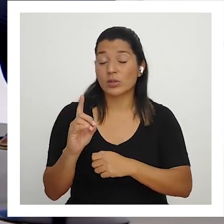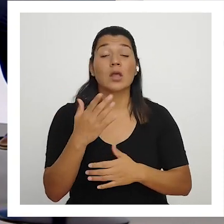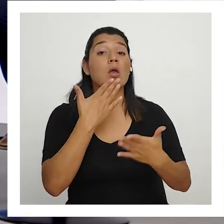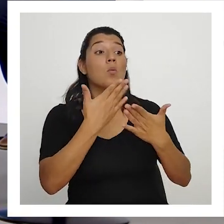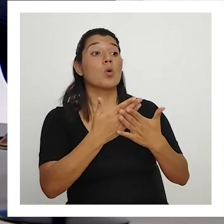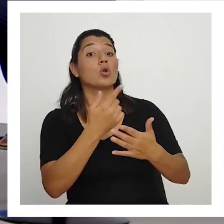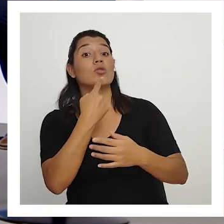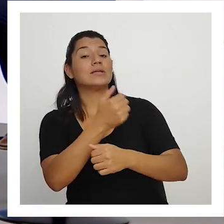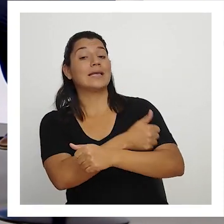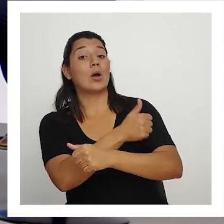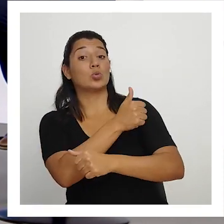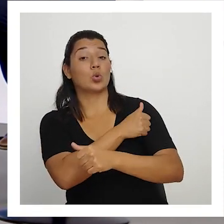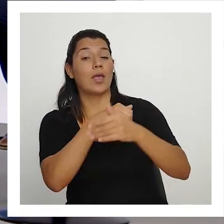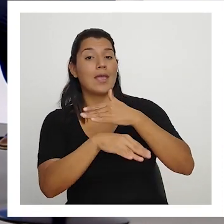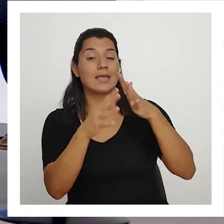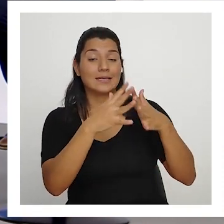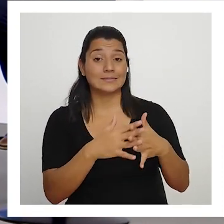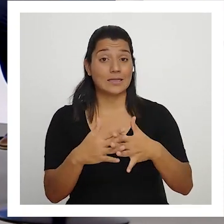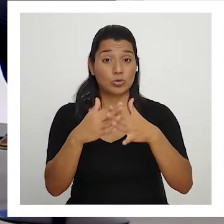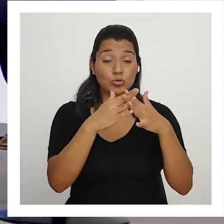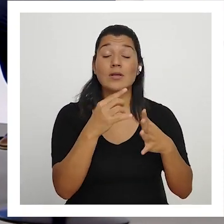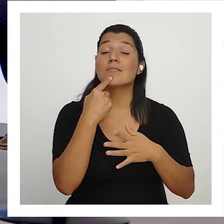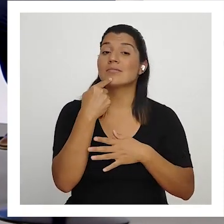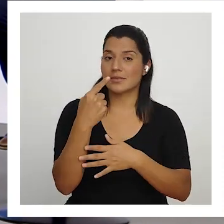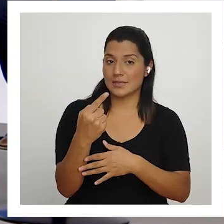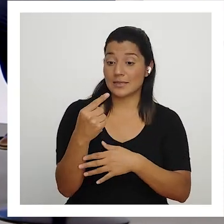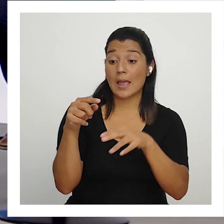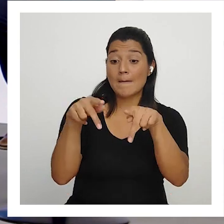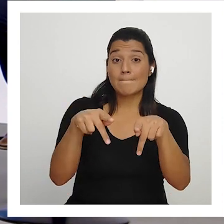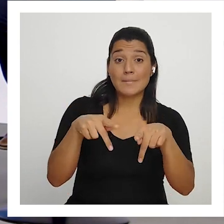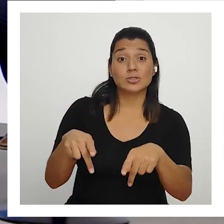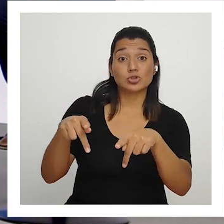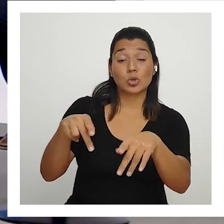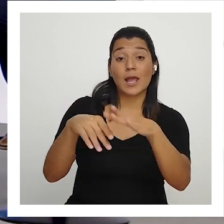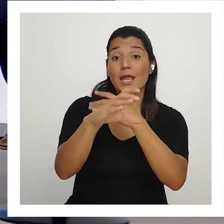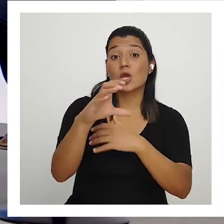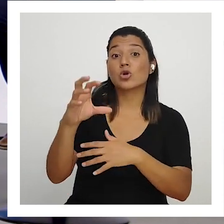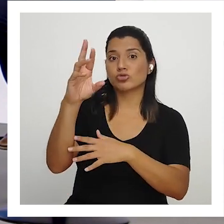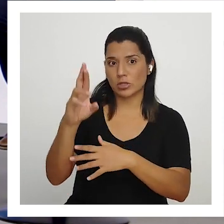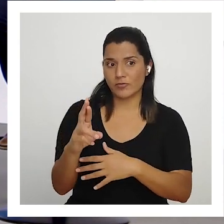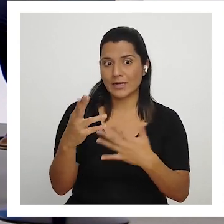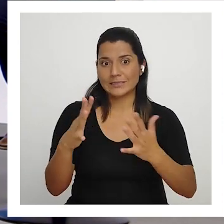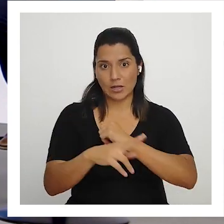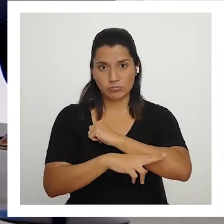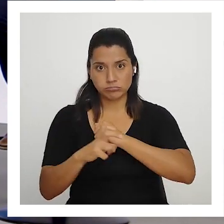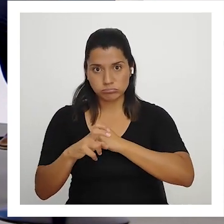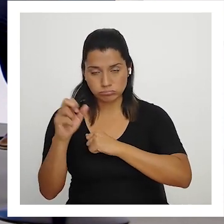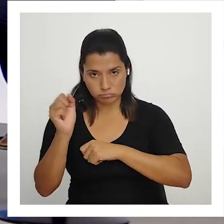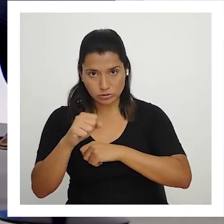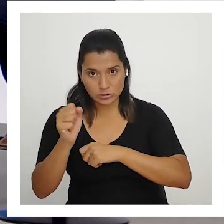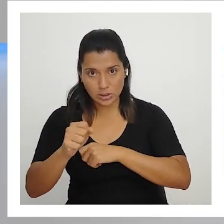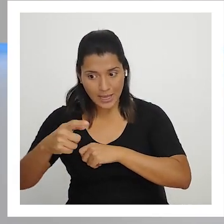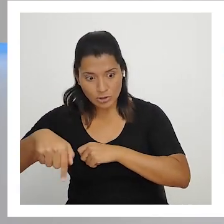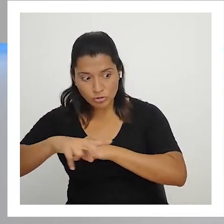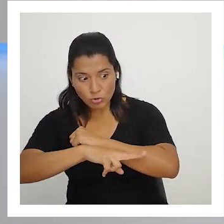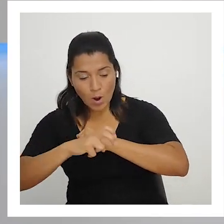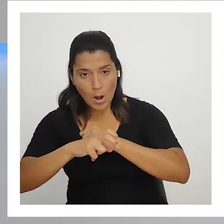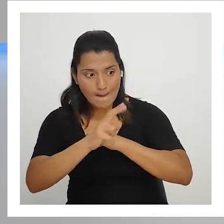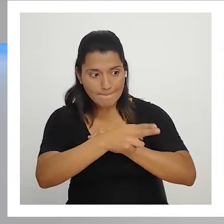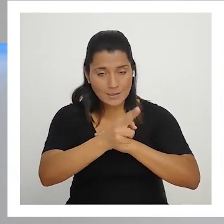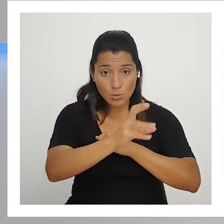donde eventualmente se detecten ofendidos, podamos trabajar de forma conjunta. Bien, ya se ha mencionado